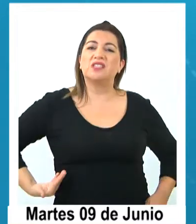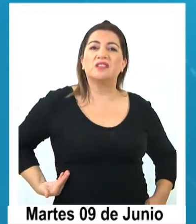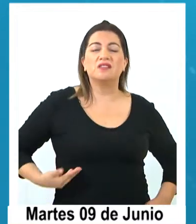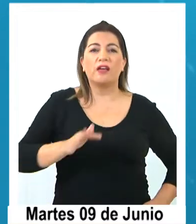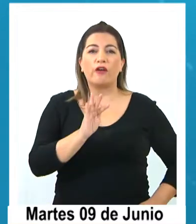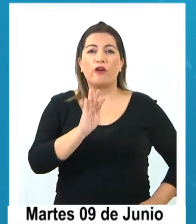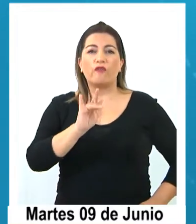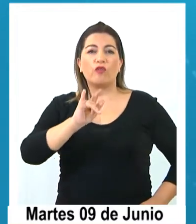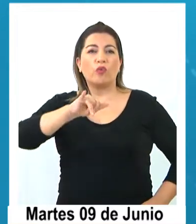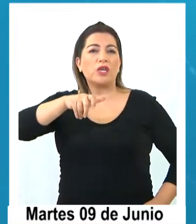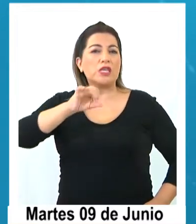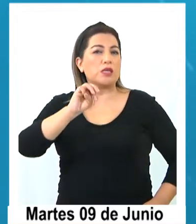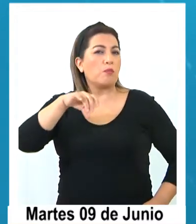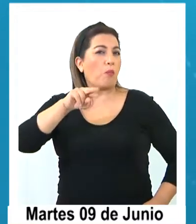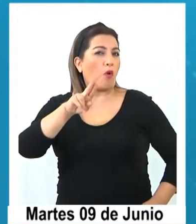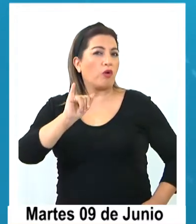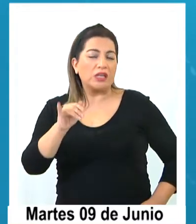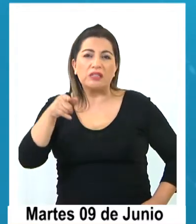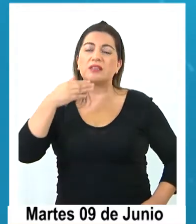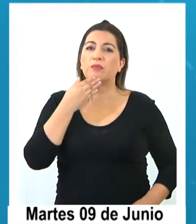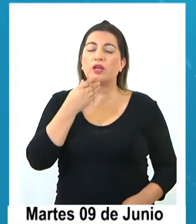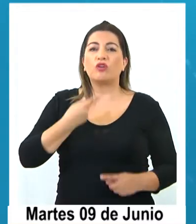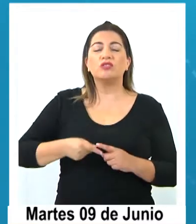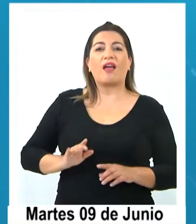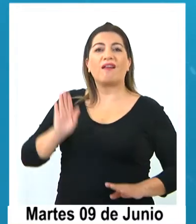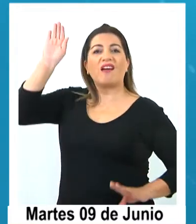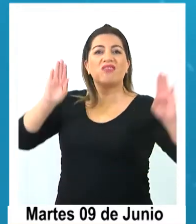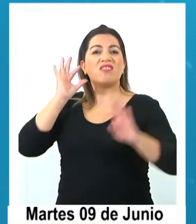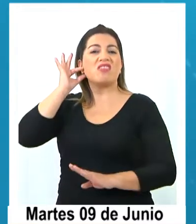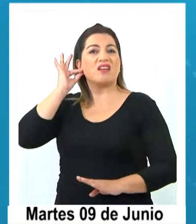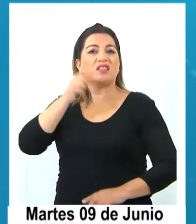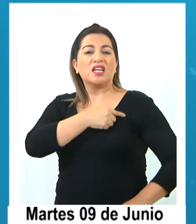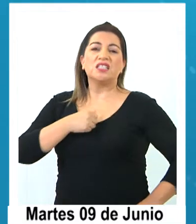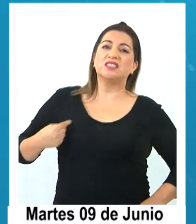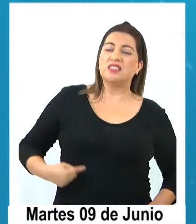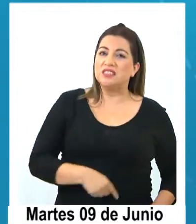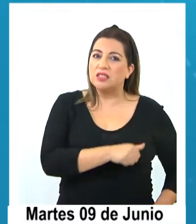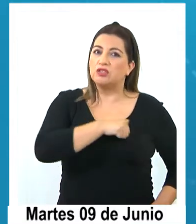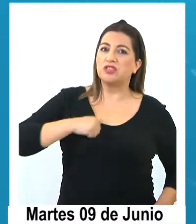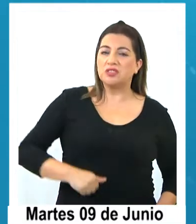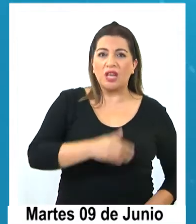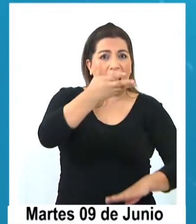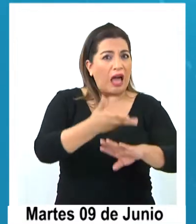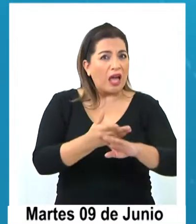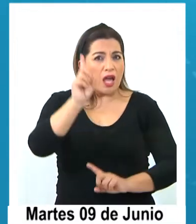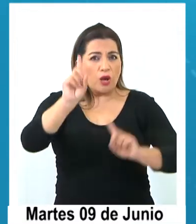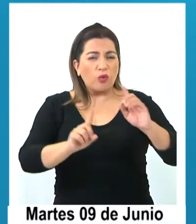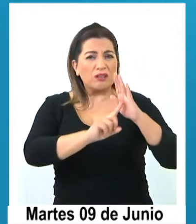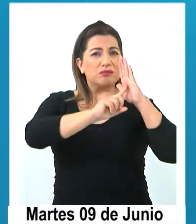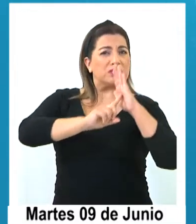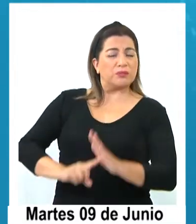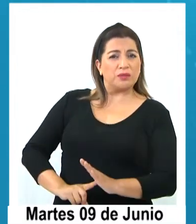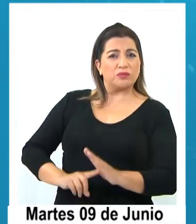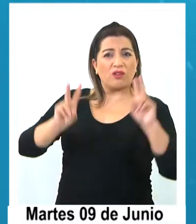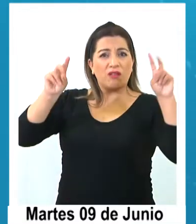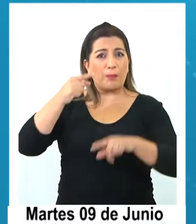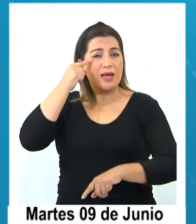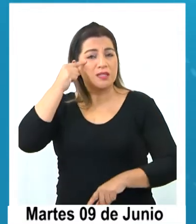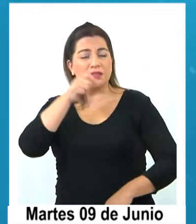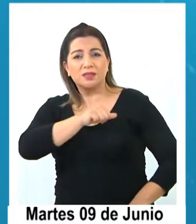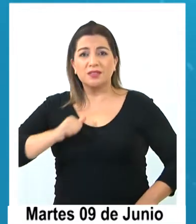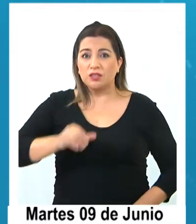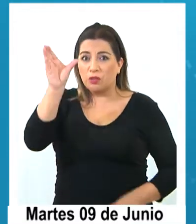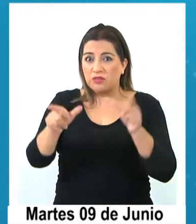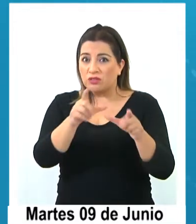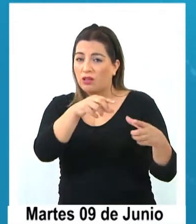Fujimori, varias veces candidata Keiko, y todo el mundo dice el chino, la china. ¿Ha habido alguna discriminación con